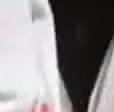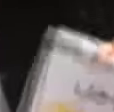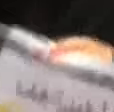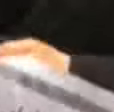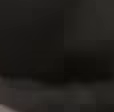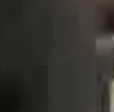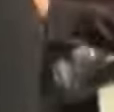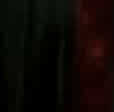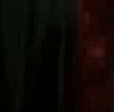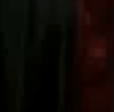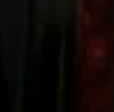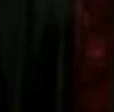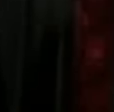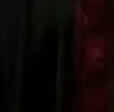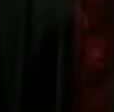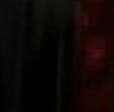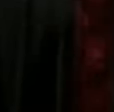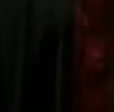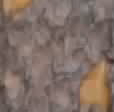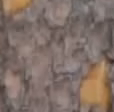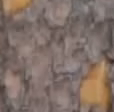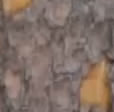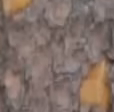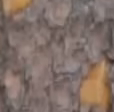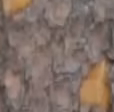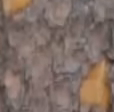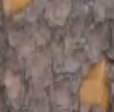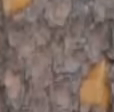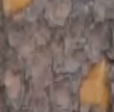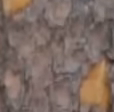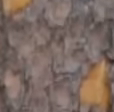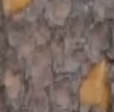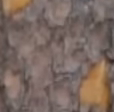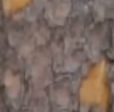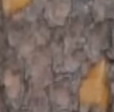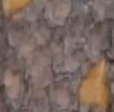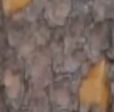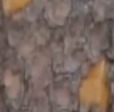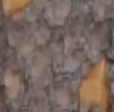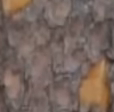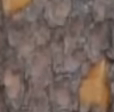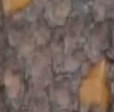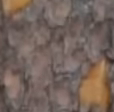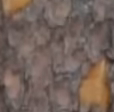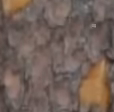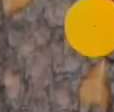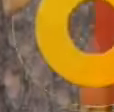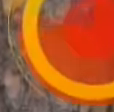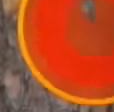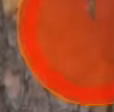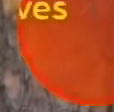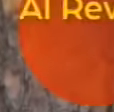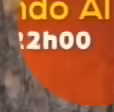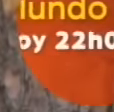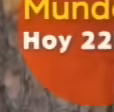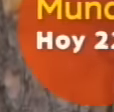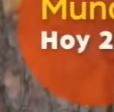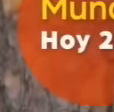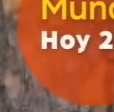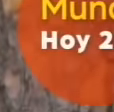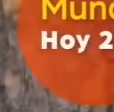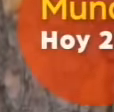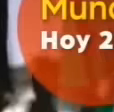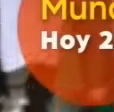experiencia periodística en un mundo al revés obviamente esto es una presión es una guerra psicológica y aten a los